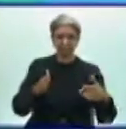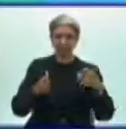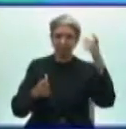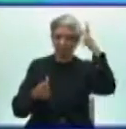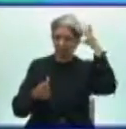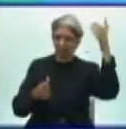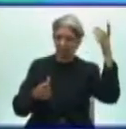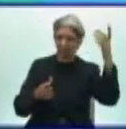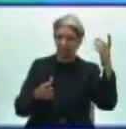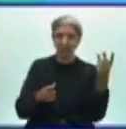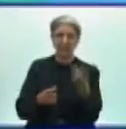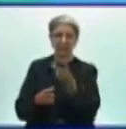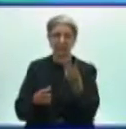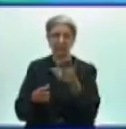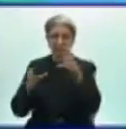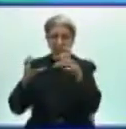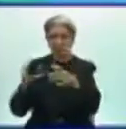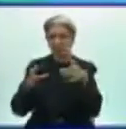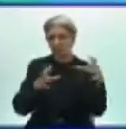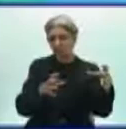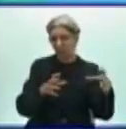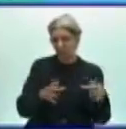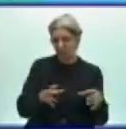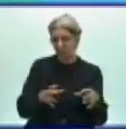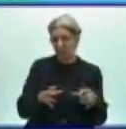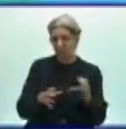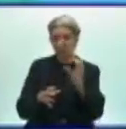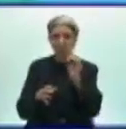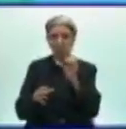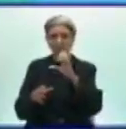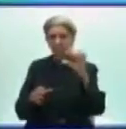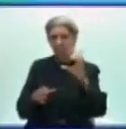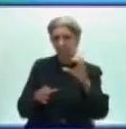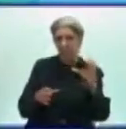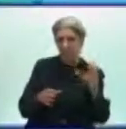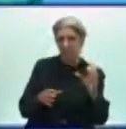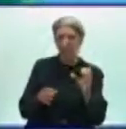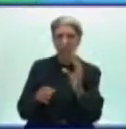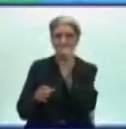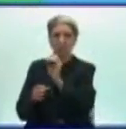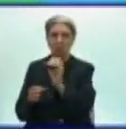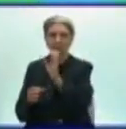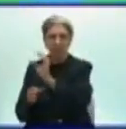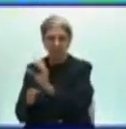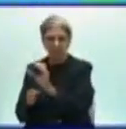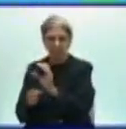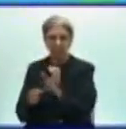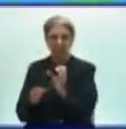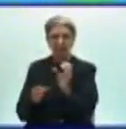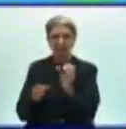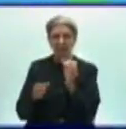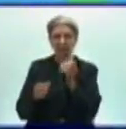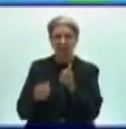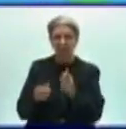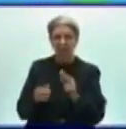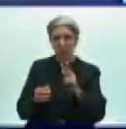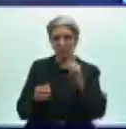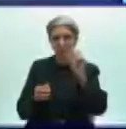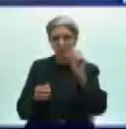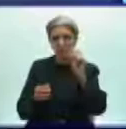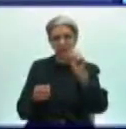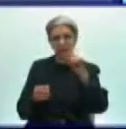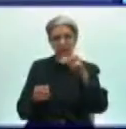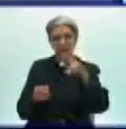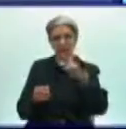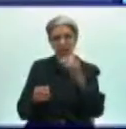en tres regiones: África Occidental, África Oriental y África Austral. Estos son